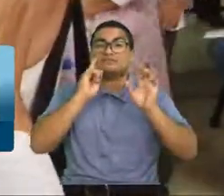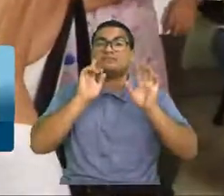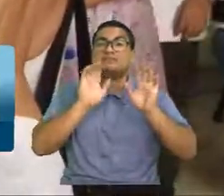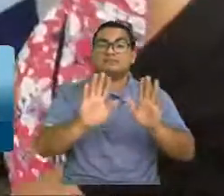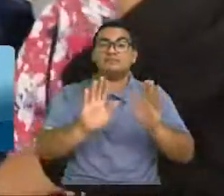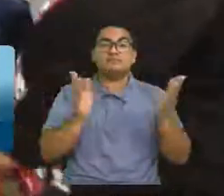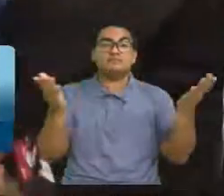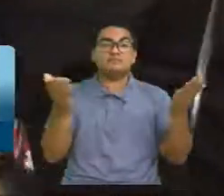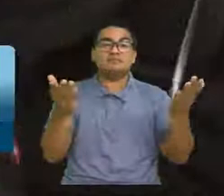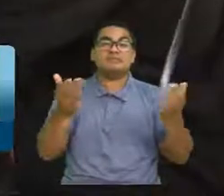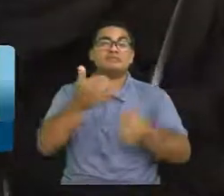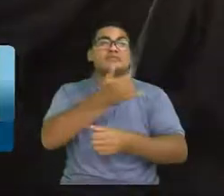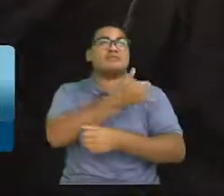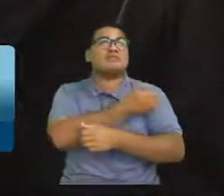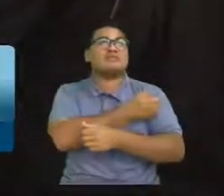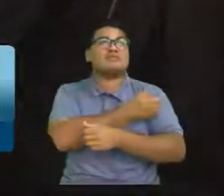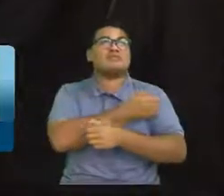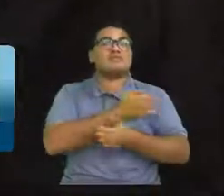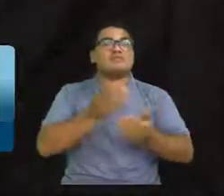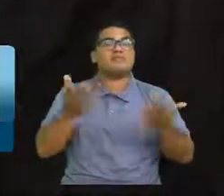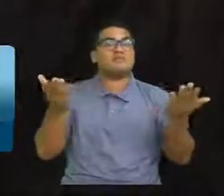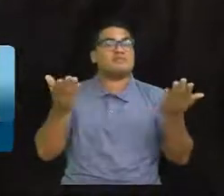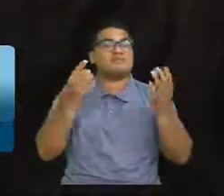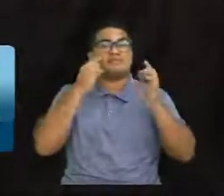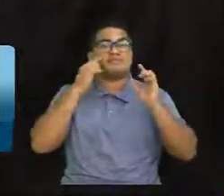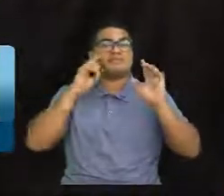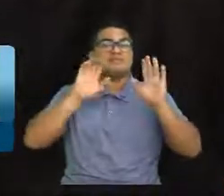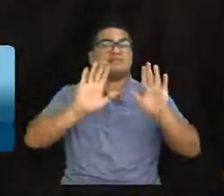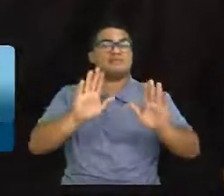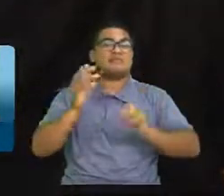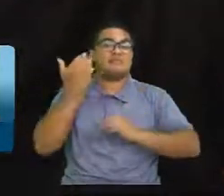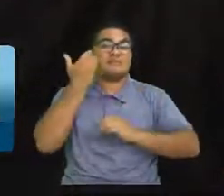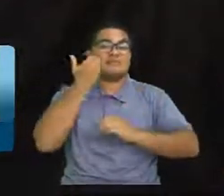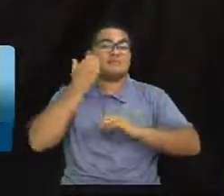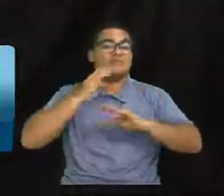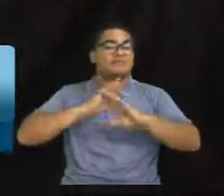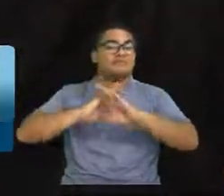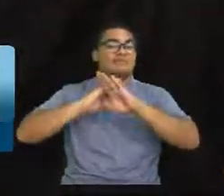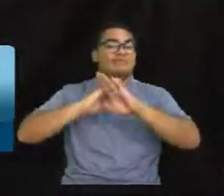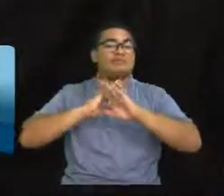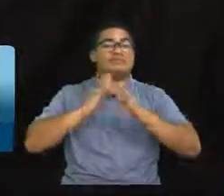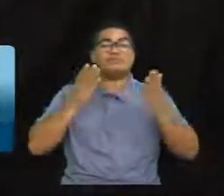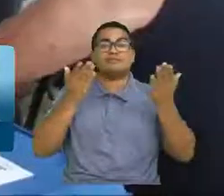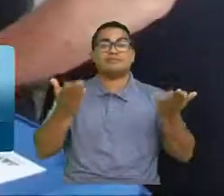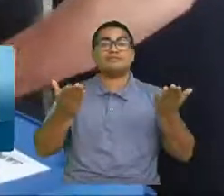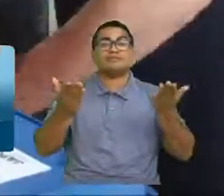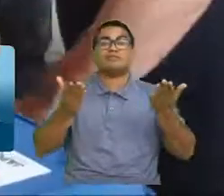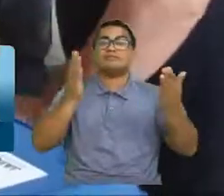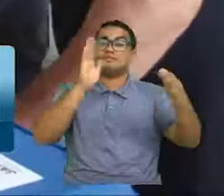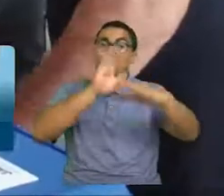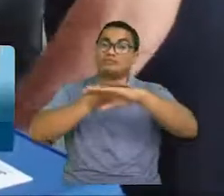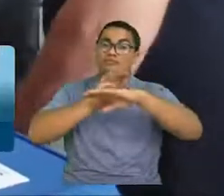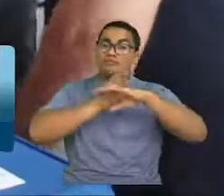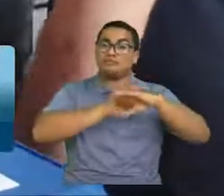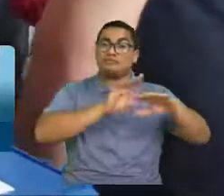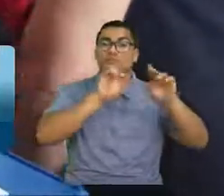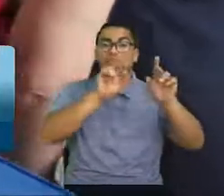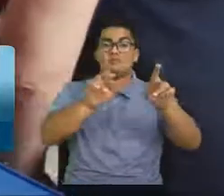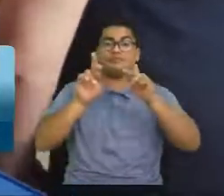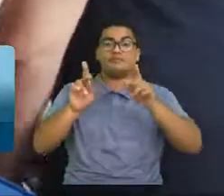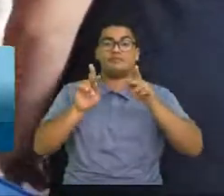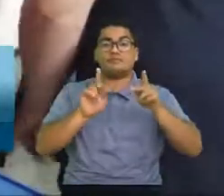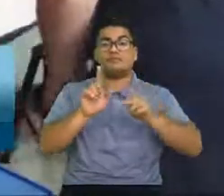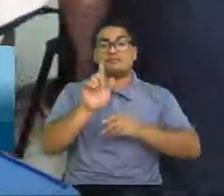es la vacuna. ¿Por qué? Porque estas son para prevenir enfermedades. Bien. Entonces nosotros invitamos a toda la población